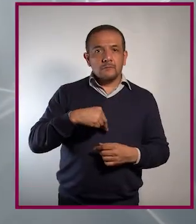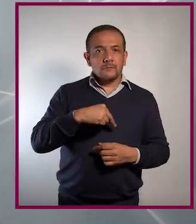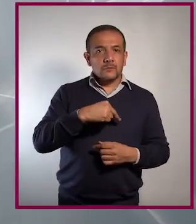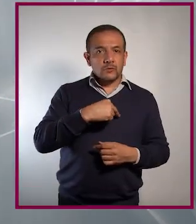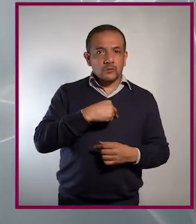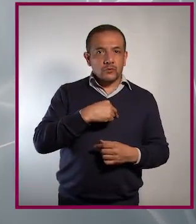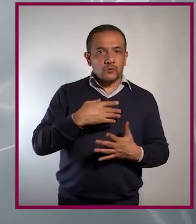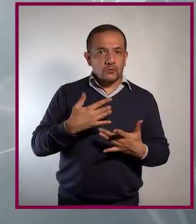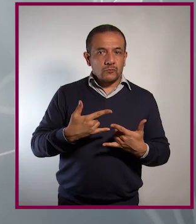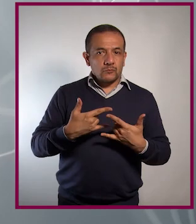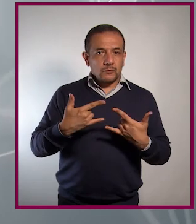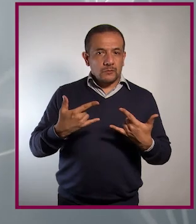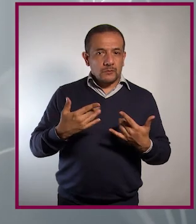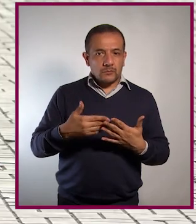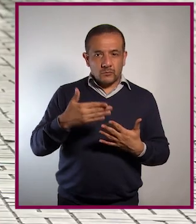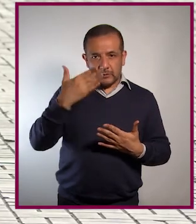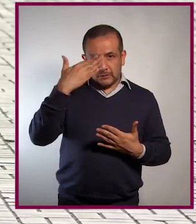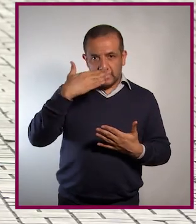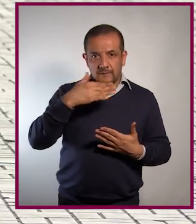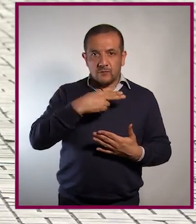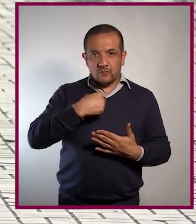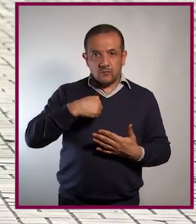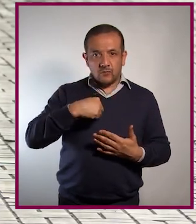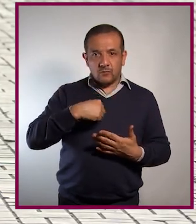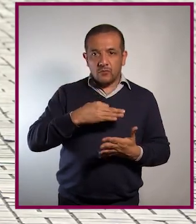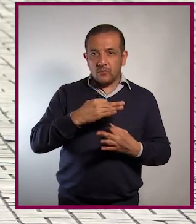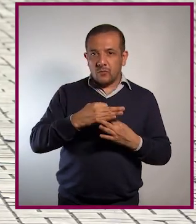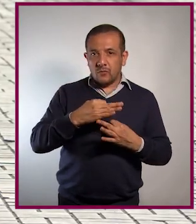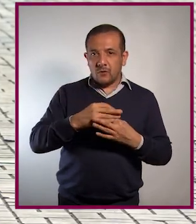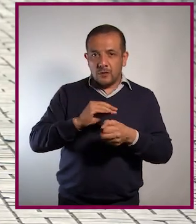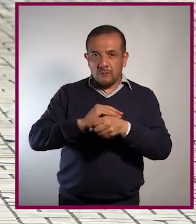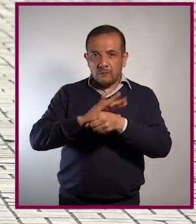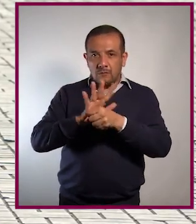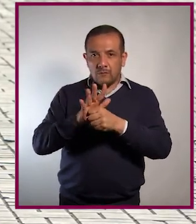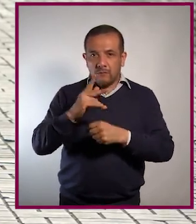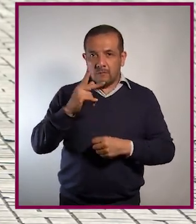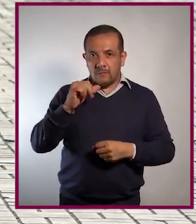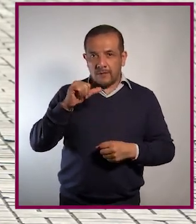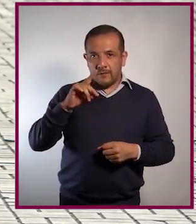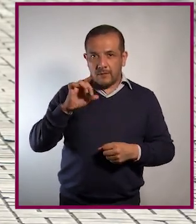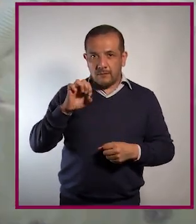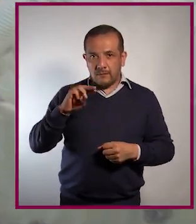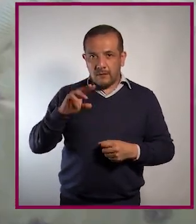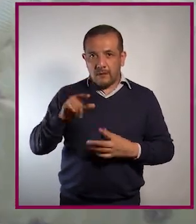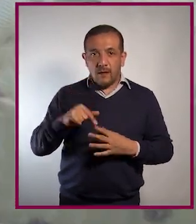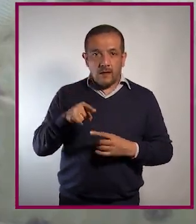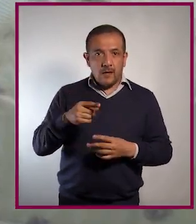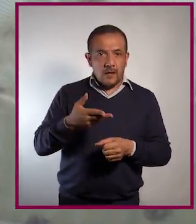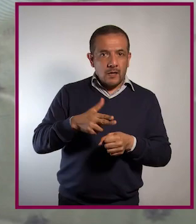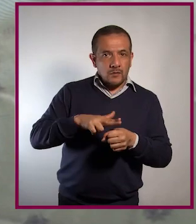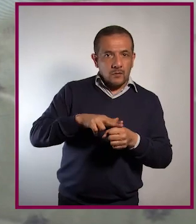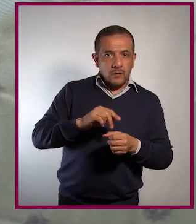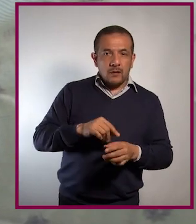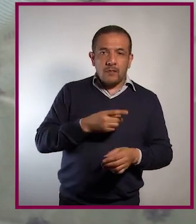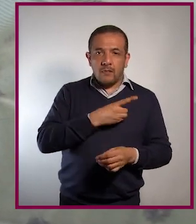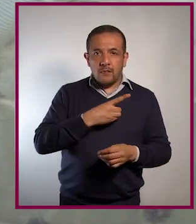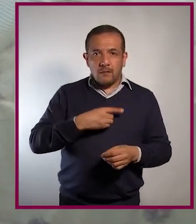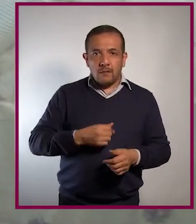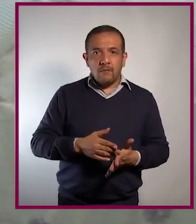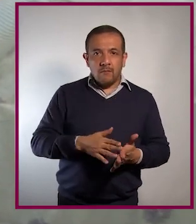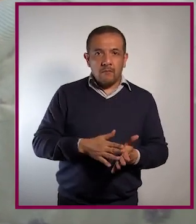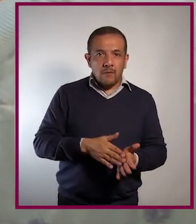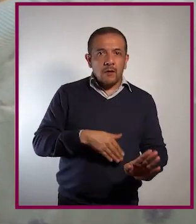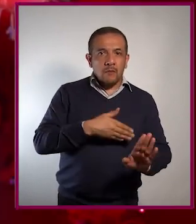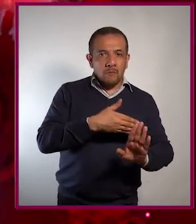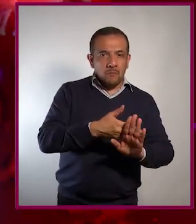Actualmente vivimos un hecho histórico. Estamos en medio de una pandemia. El año pasado los hospitales se dedicaron a combatir la